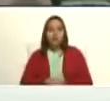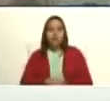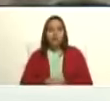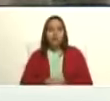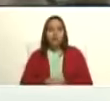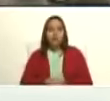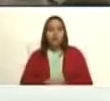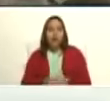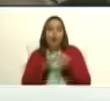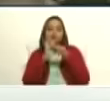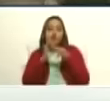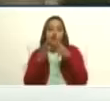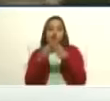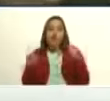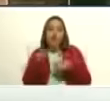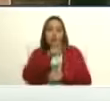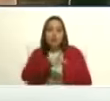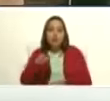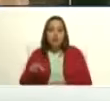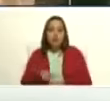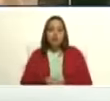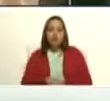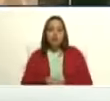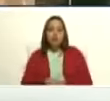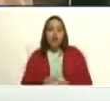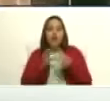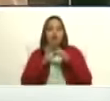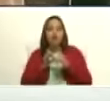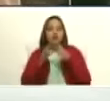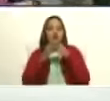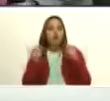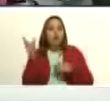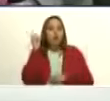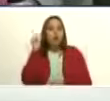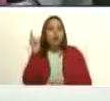La unión de todos, la unión de todas,